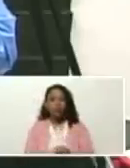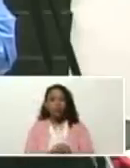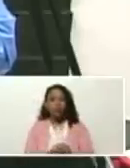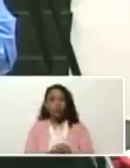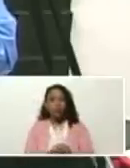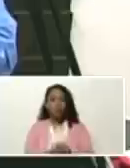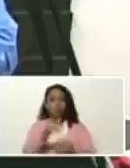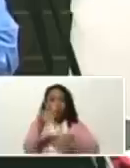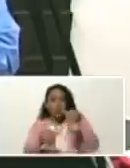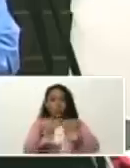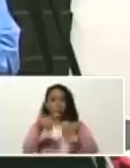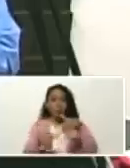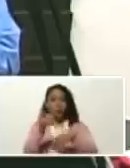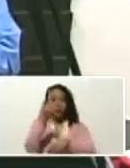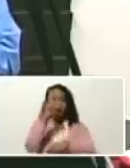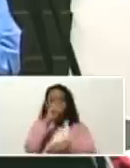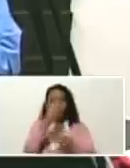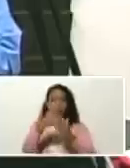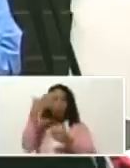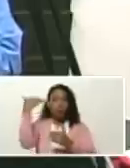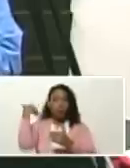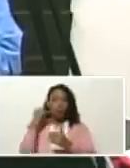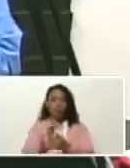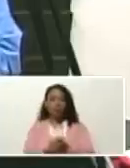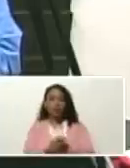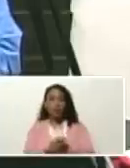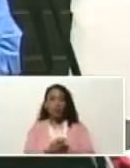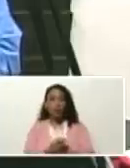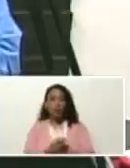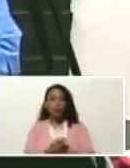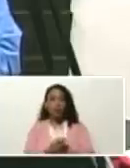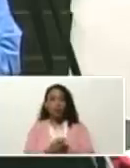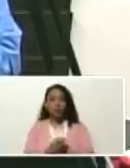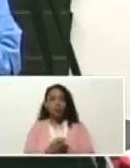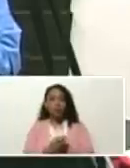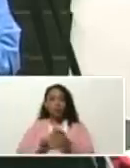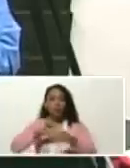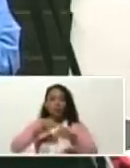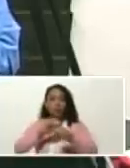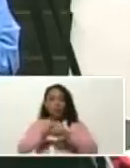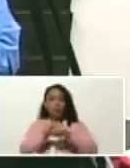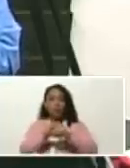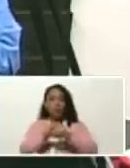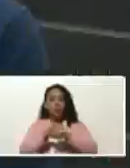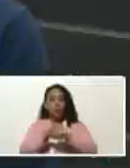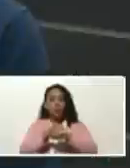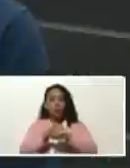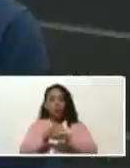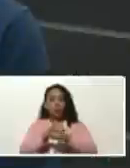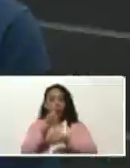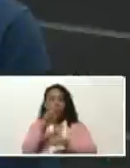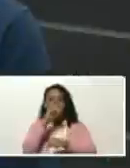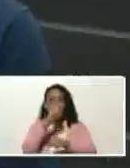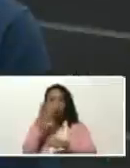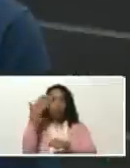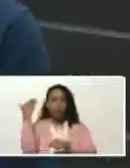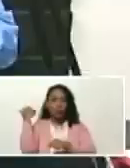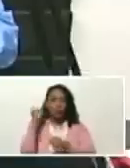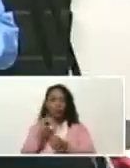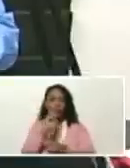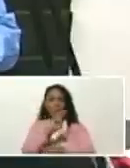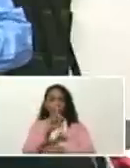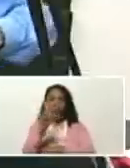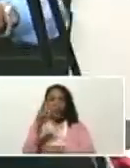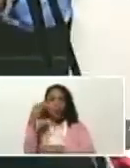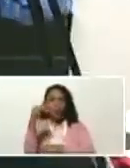en las elecciones de hace un año Rodríguez y las elecciones de hace un año el 21